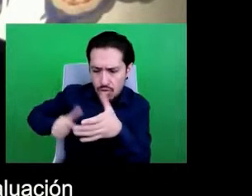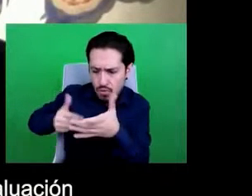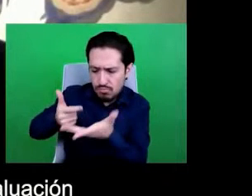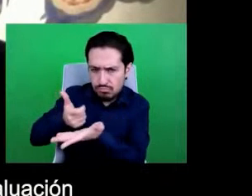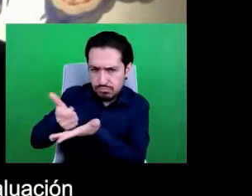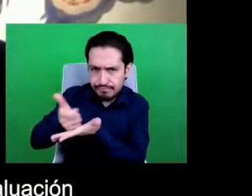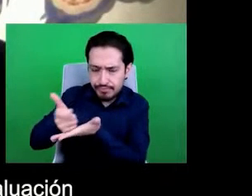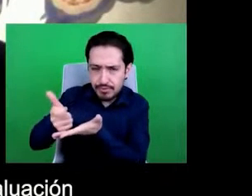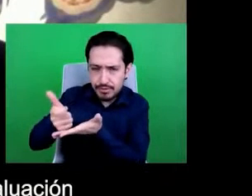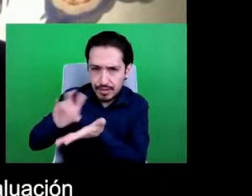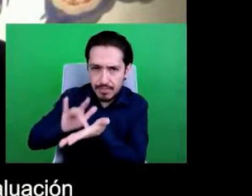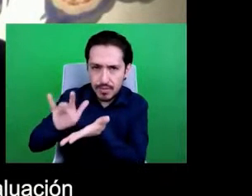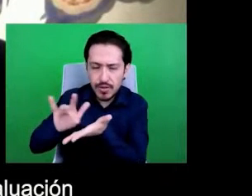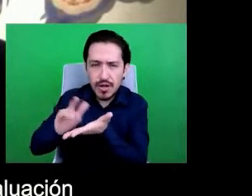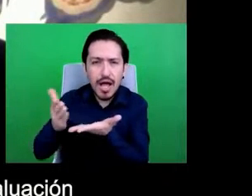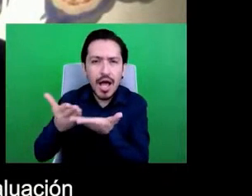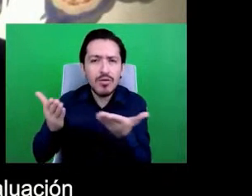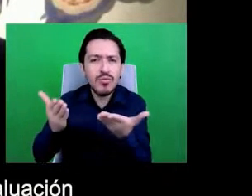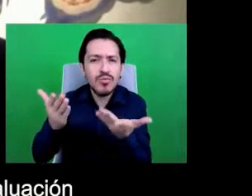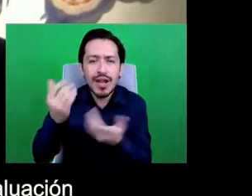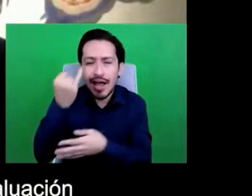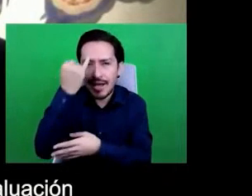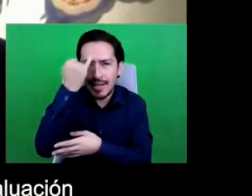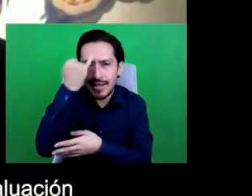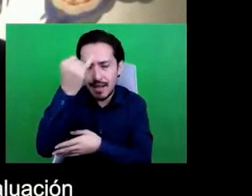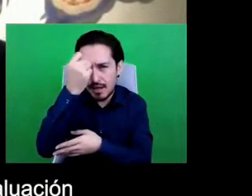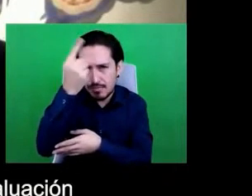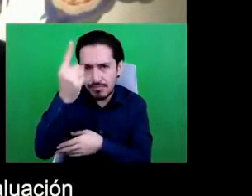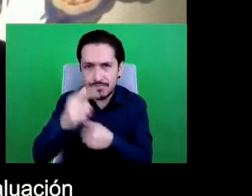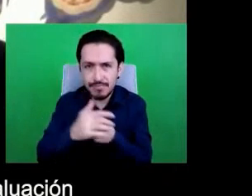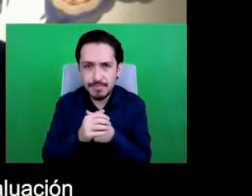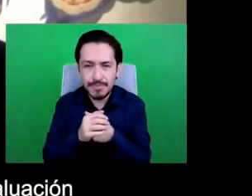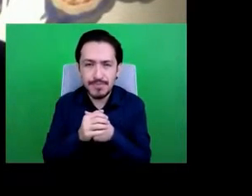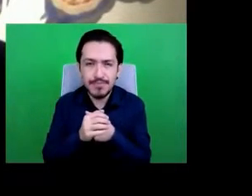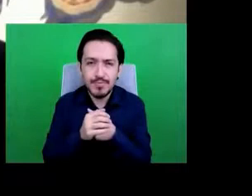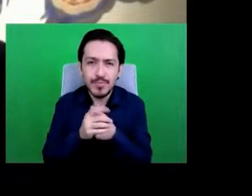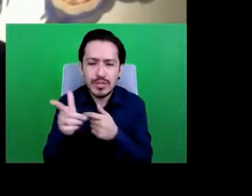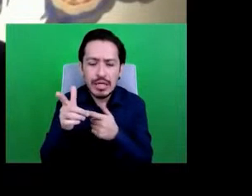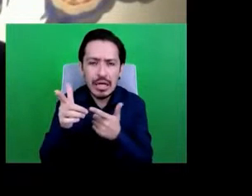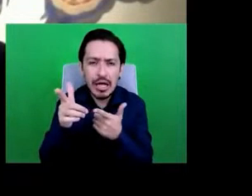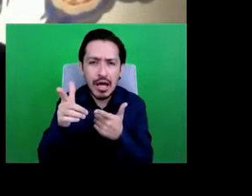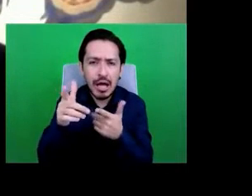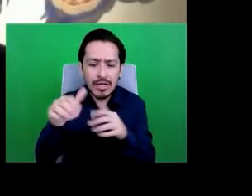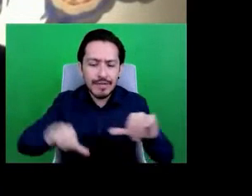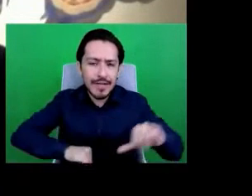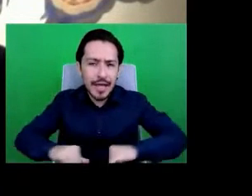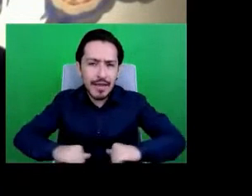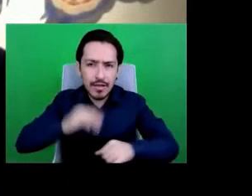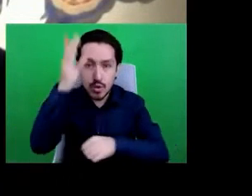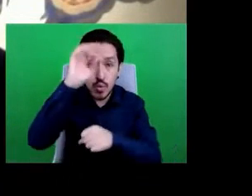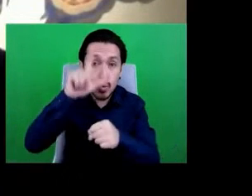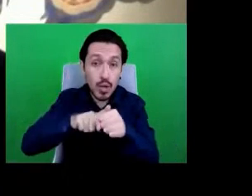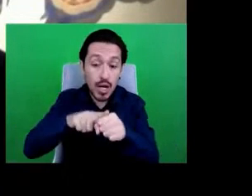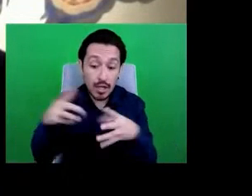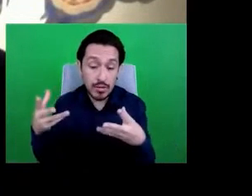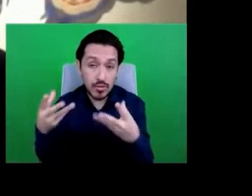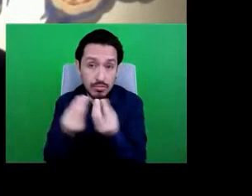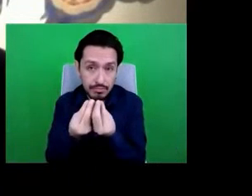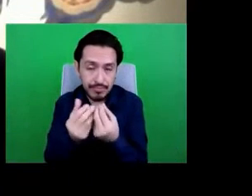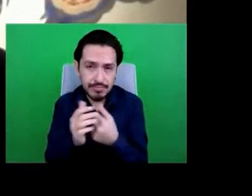una iniciativa que se llama Evaluación de Necesidades Culturales Conjuntas. Lo que